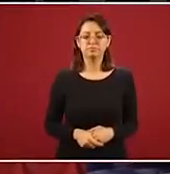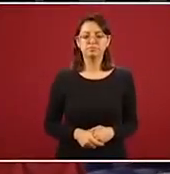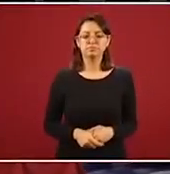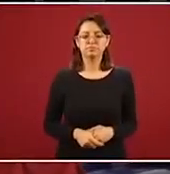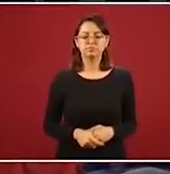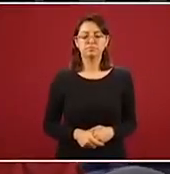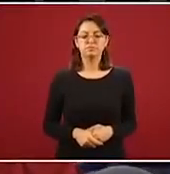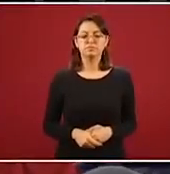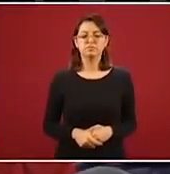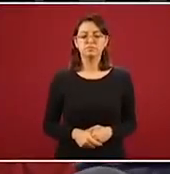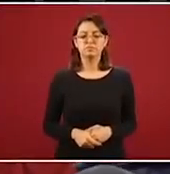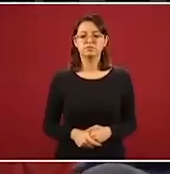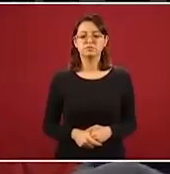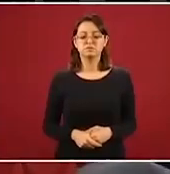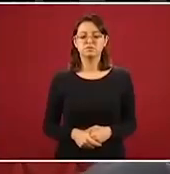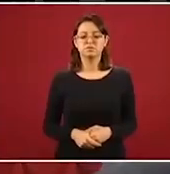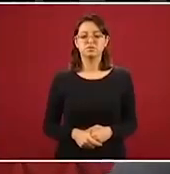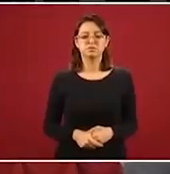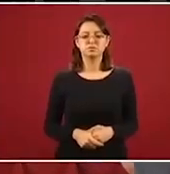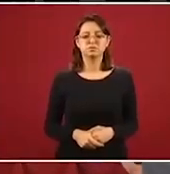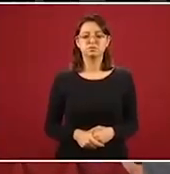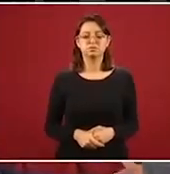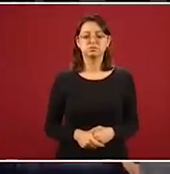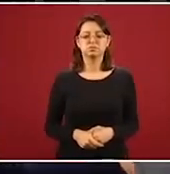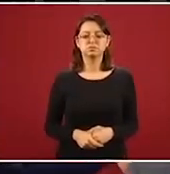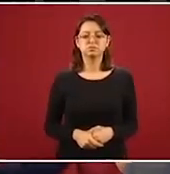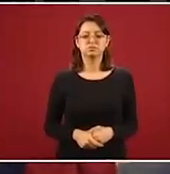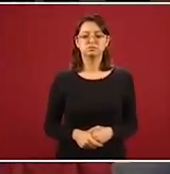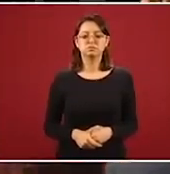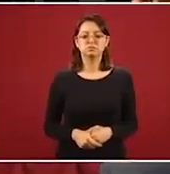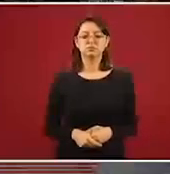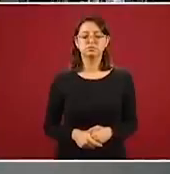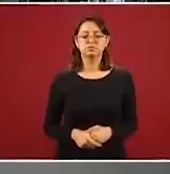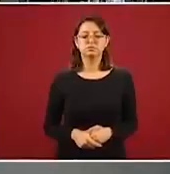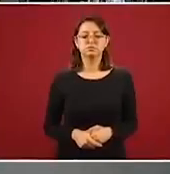Sí. Perdón, ¿cuál?